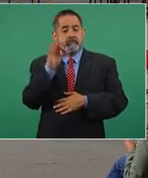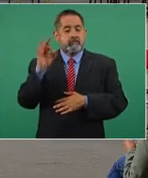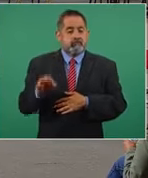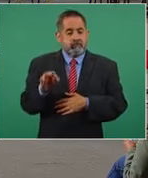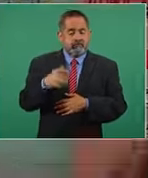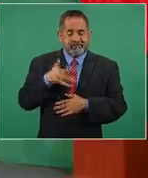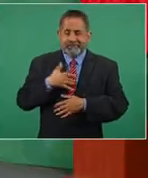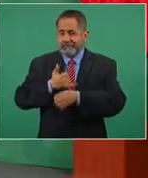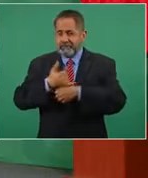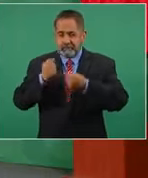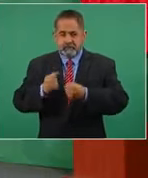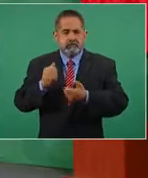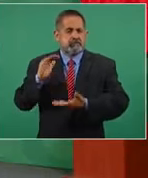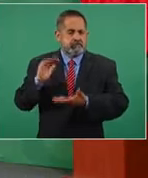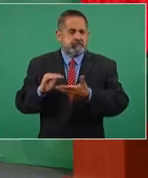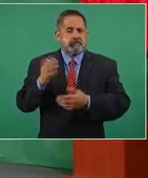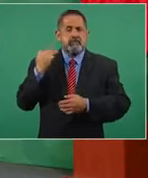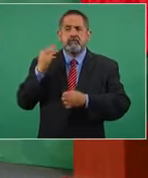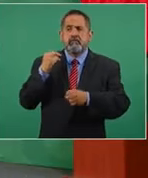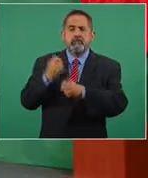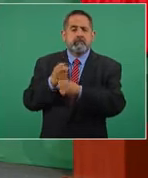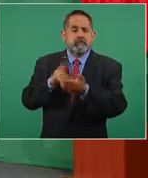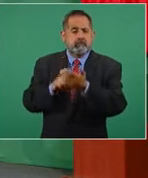73.4% en marzo de 2020 a